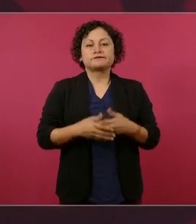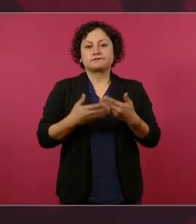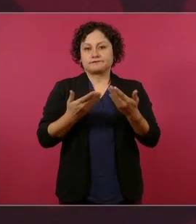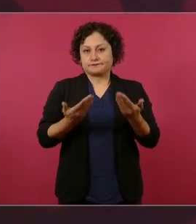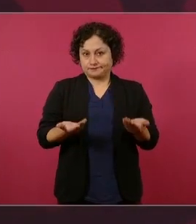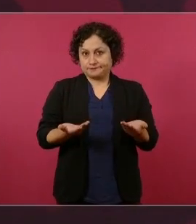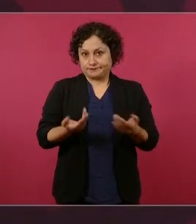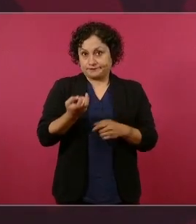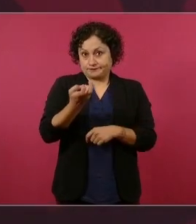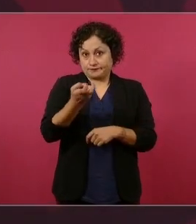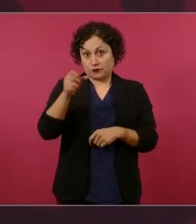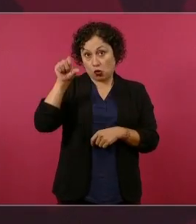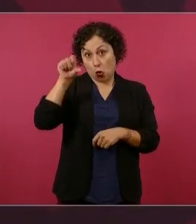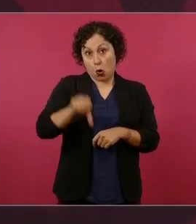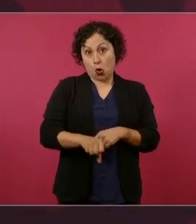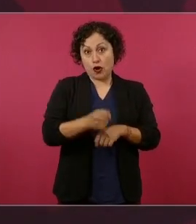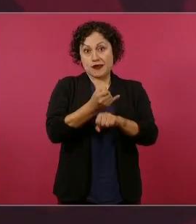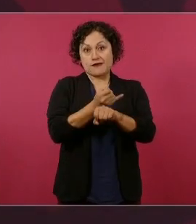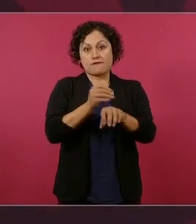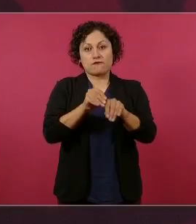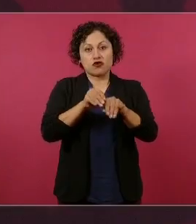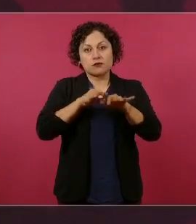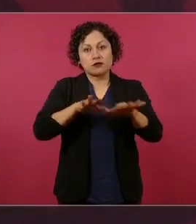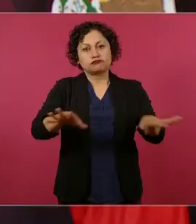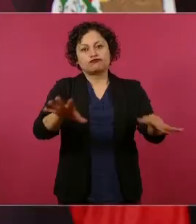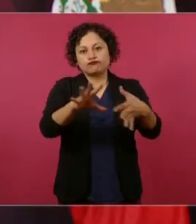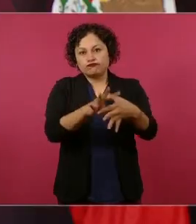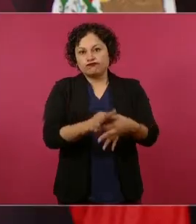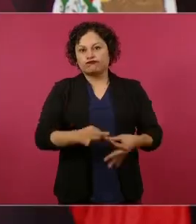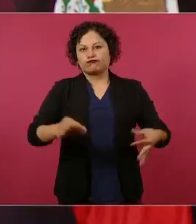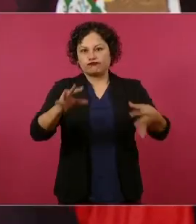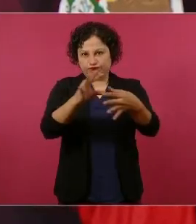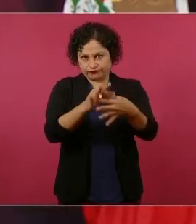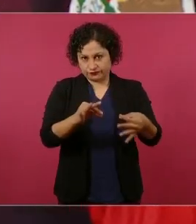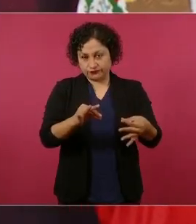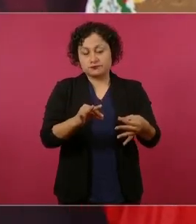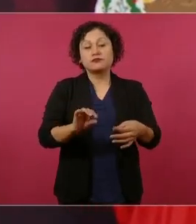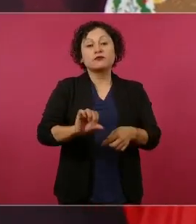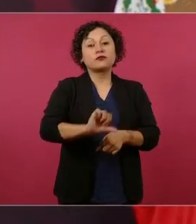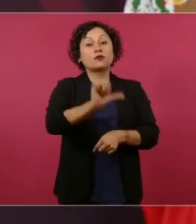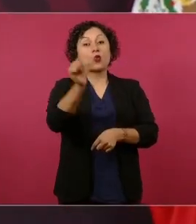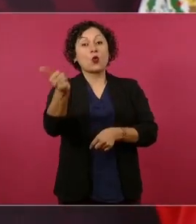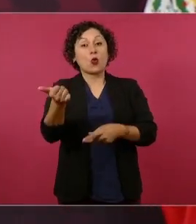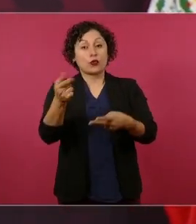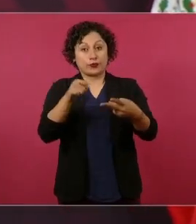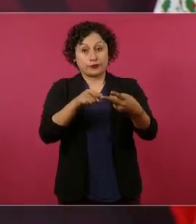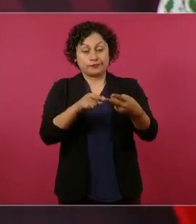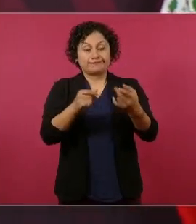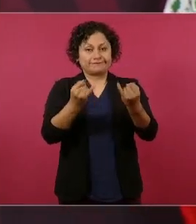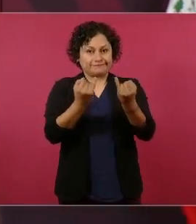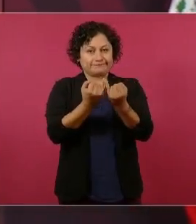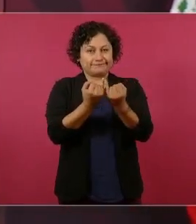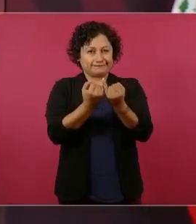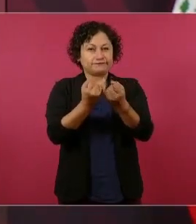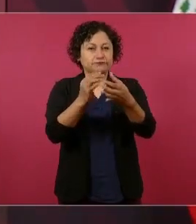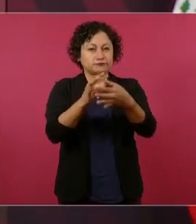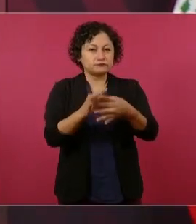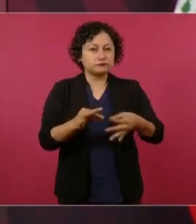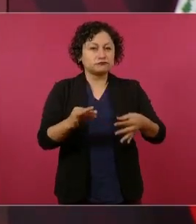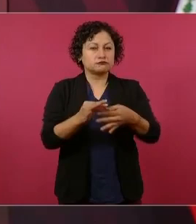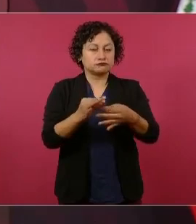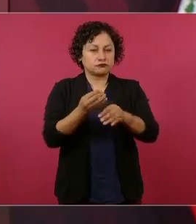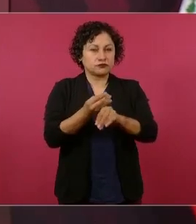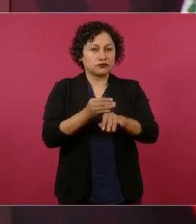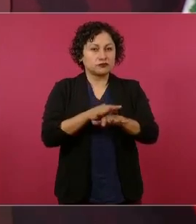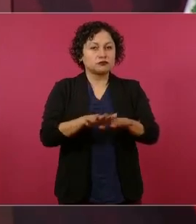va a informar y también sobre todo